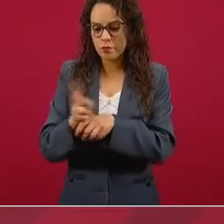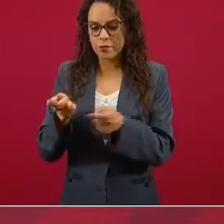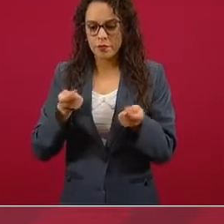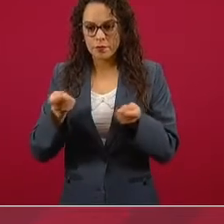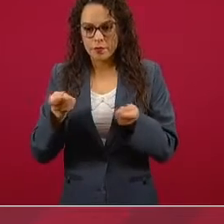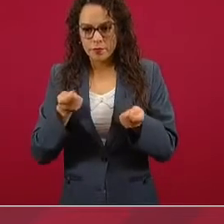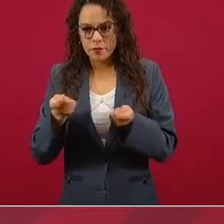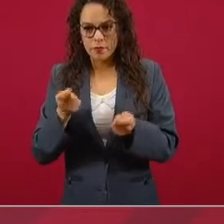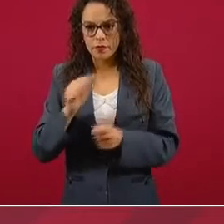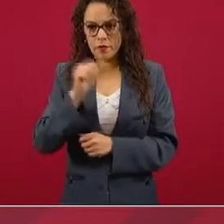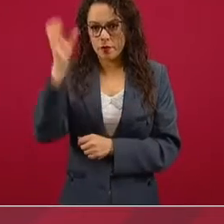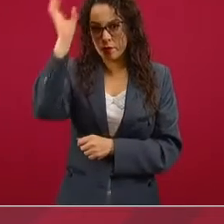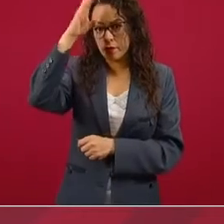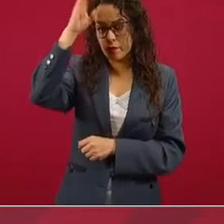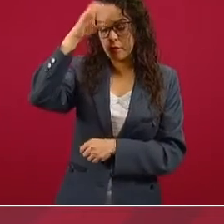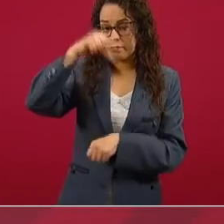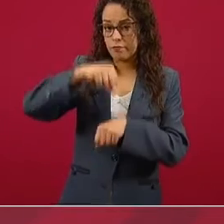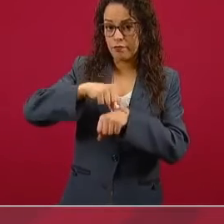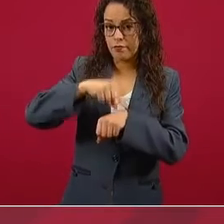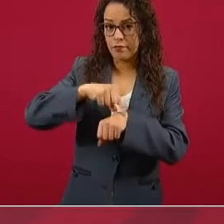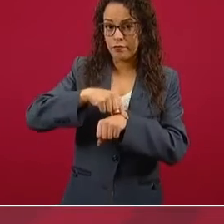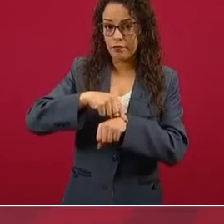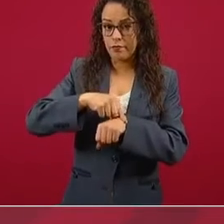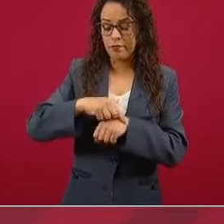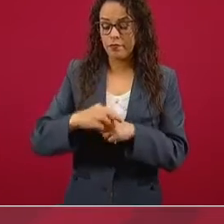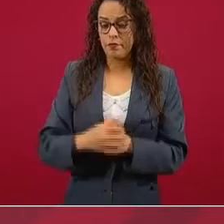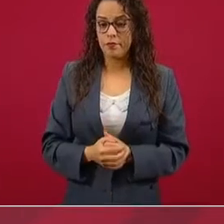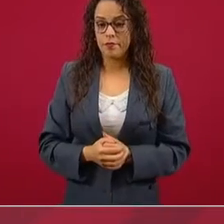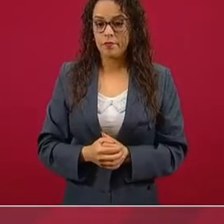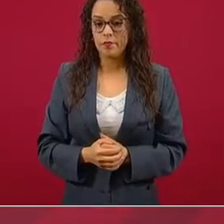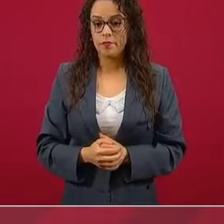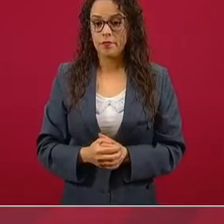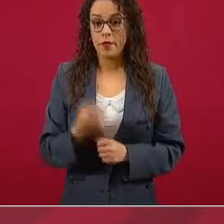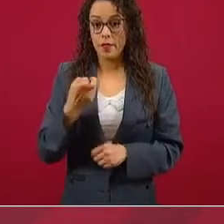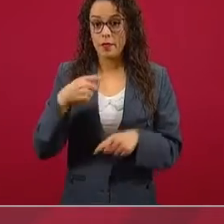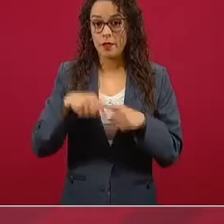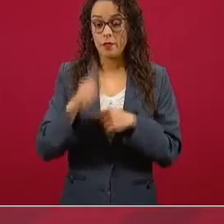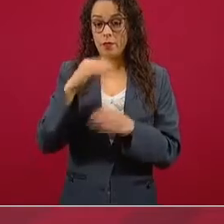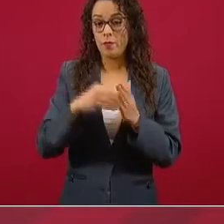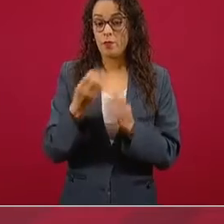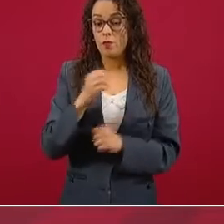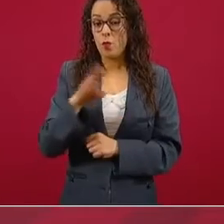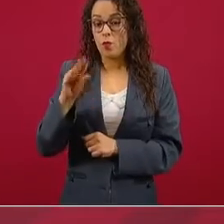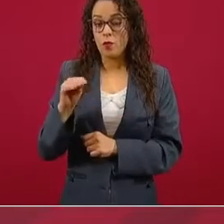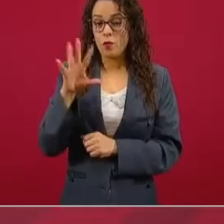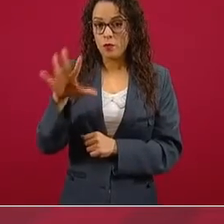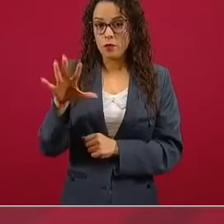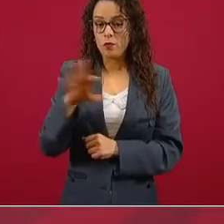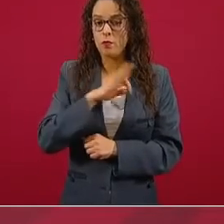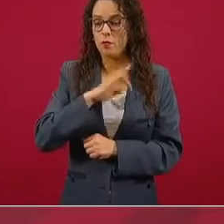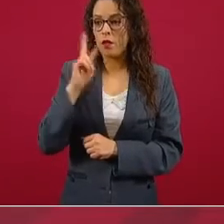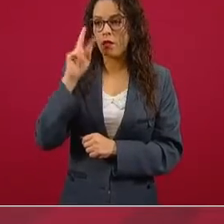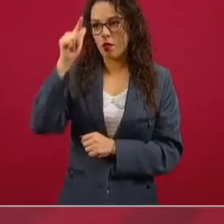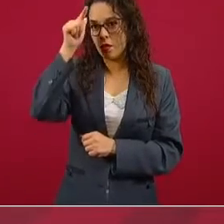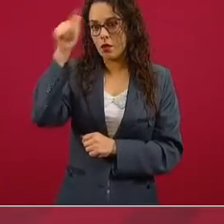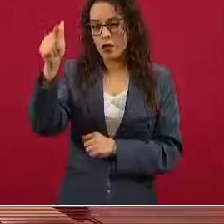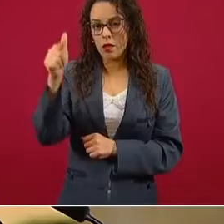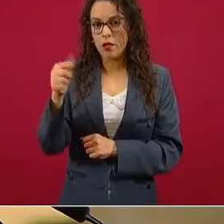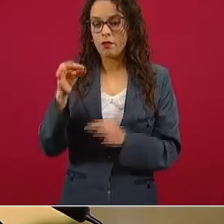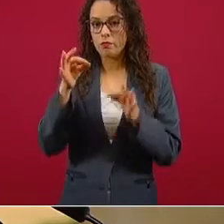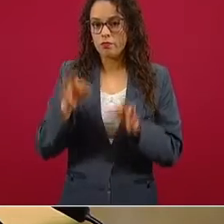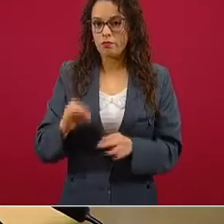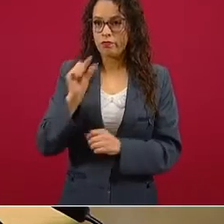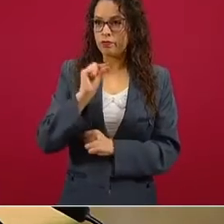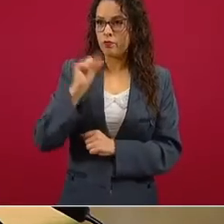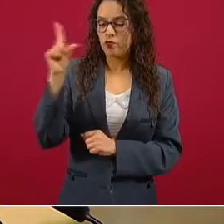ciencia médica, y a partir de 1995 distingue el ejercicio de esta práctica